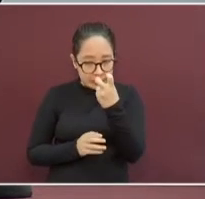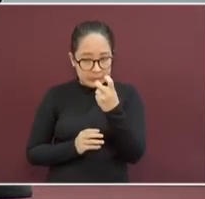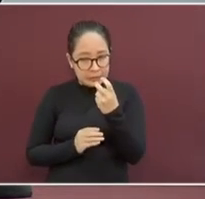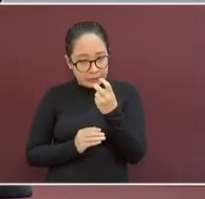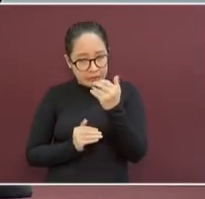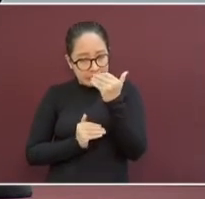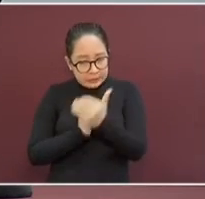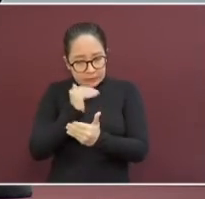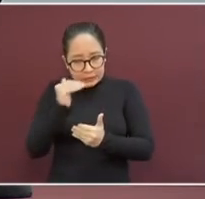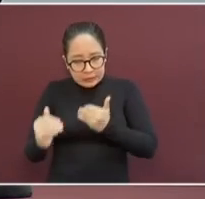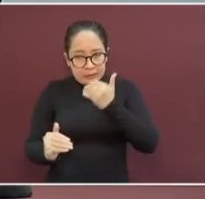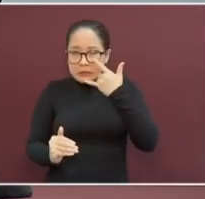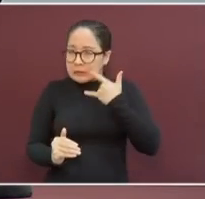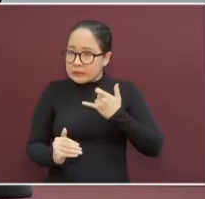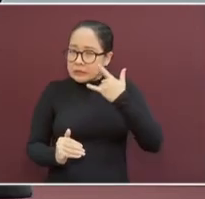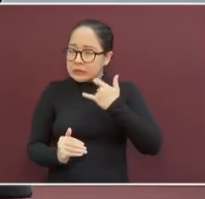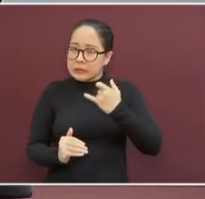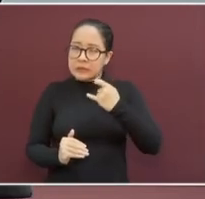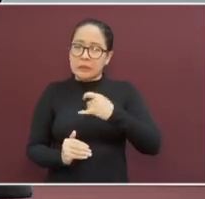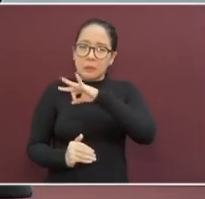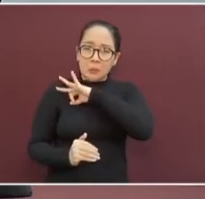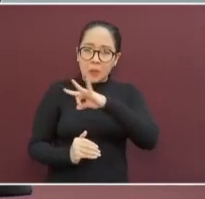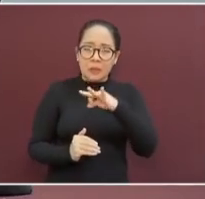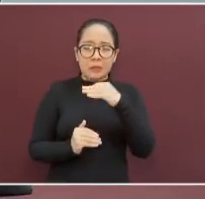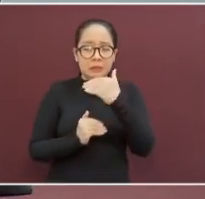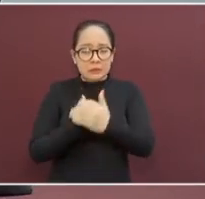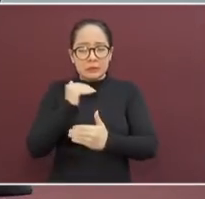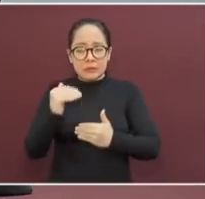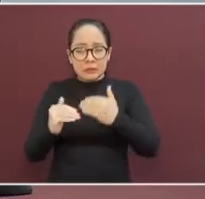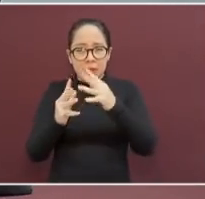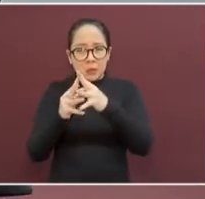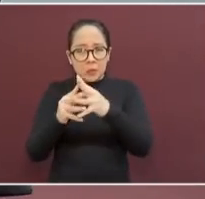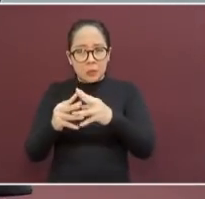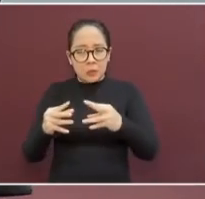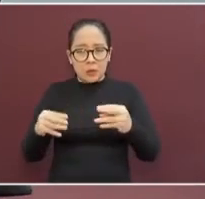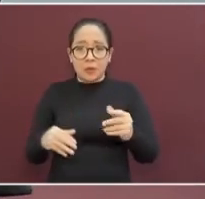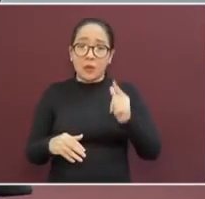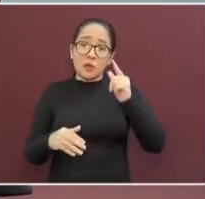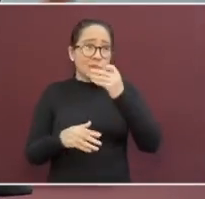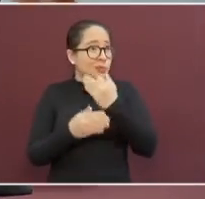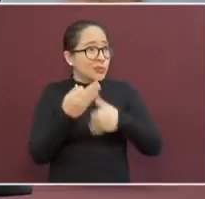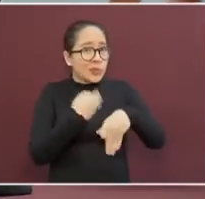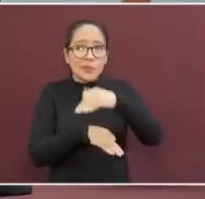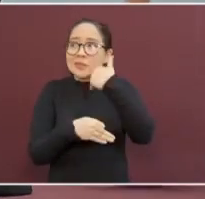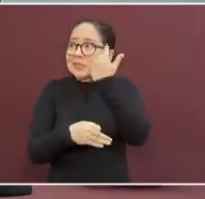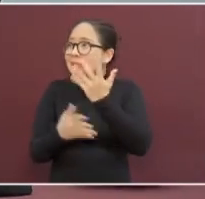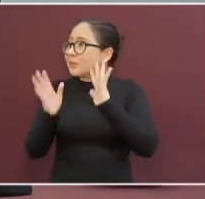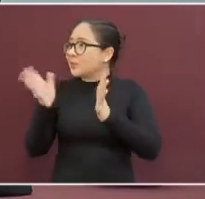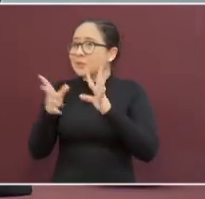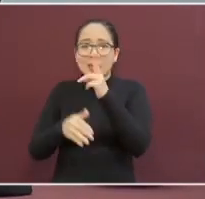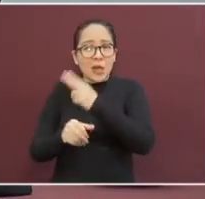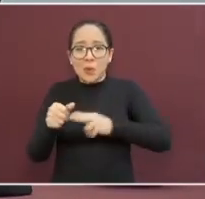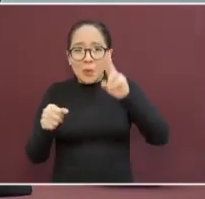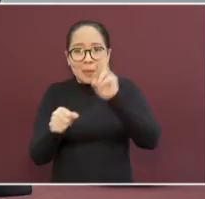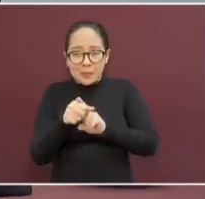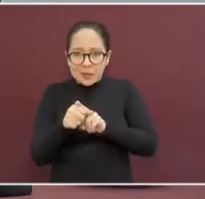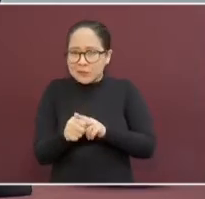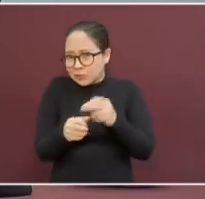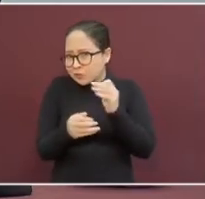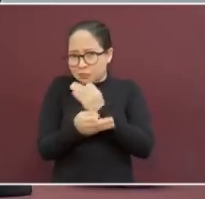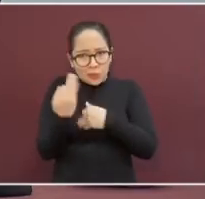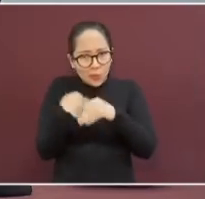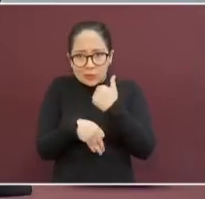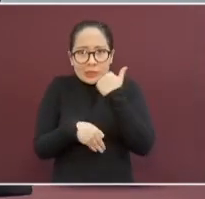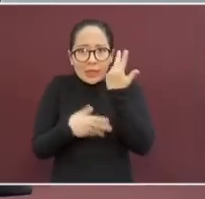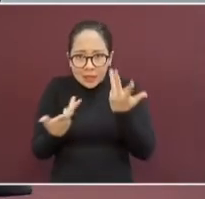la nueva normalidad todos queremos regresar a nuestra vida cotidiana y